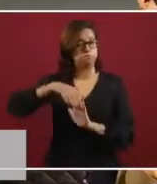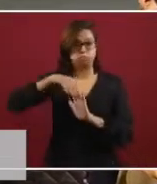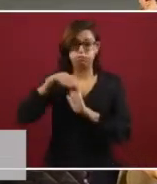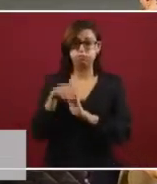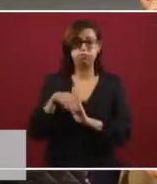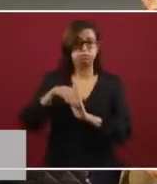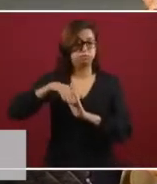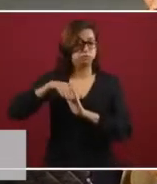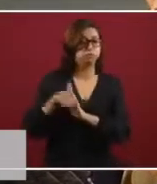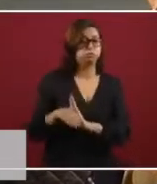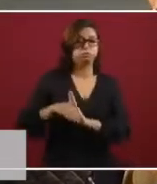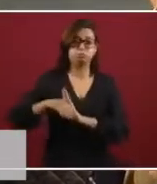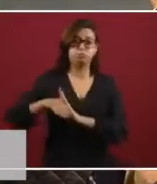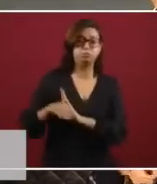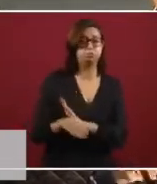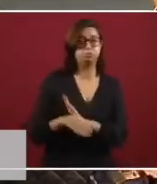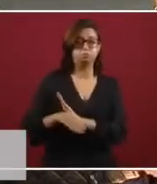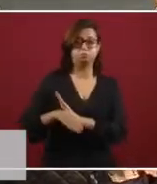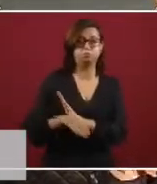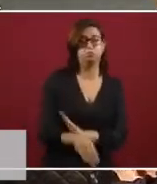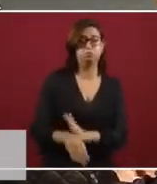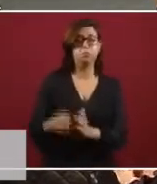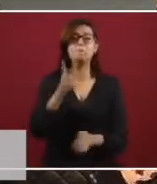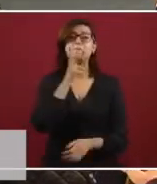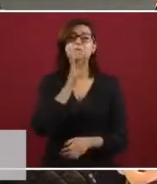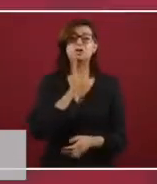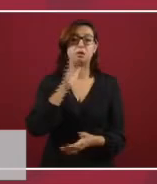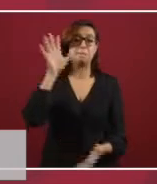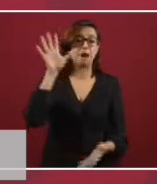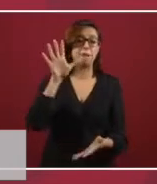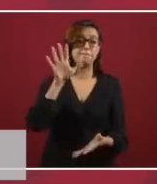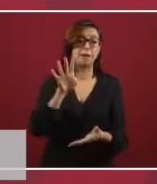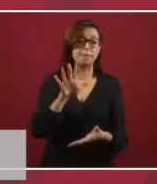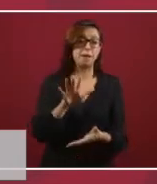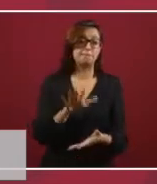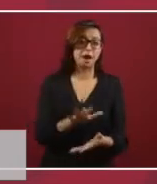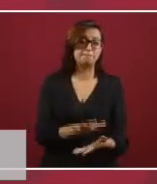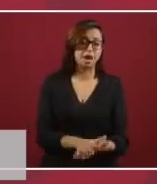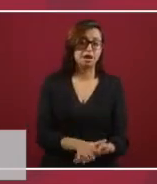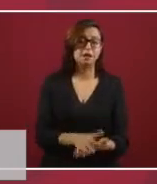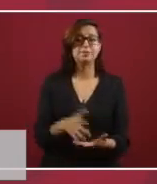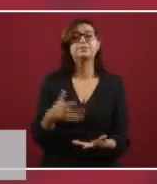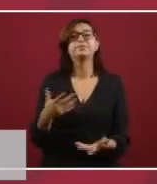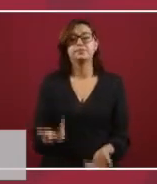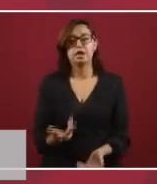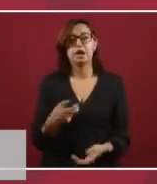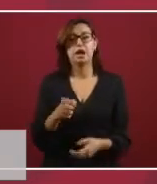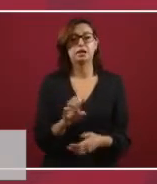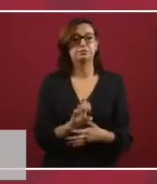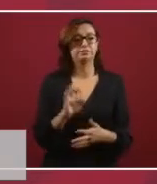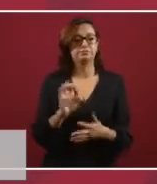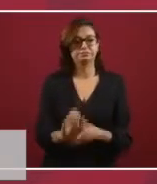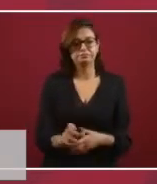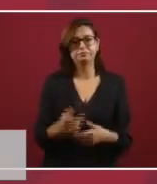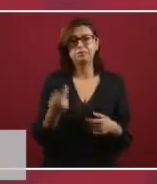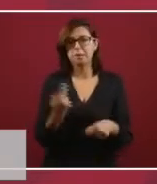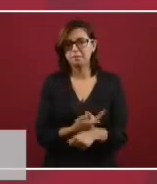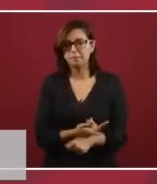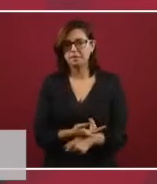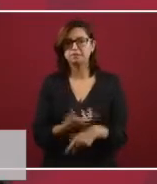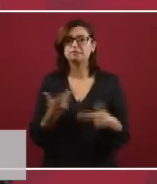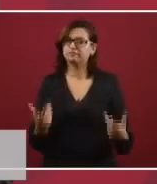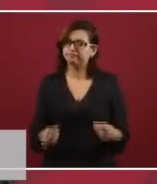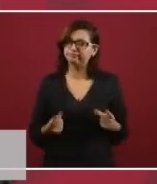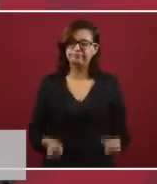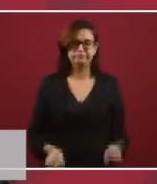limitada principalmente por la falta de inversión de las empresas particulares. No habrá más contratos mientras no haya producción en las 107